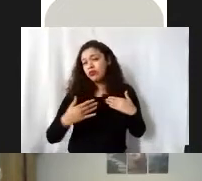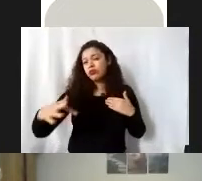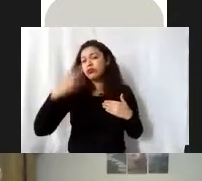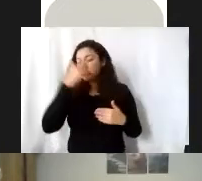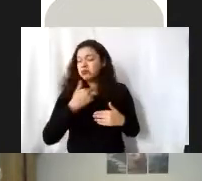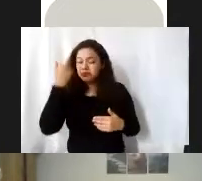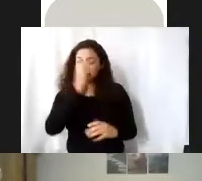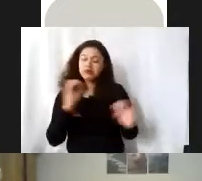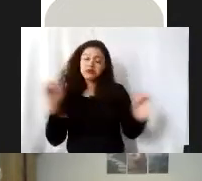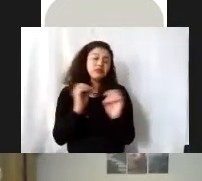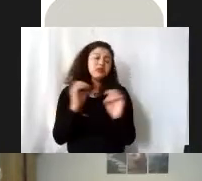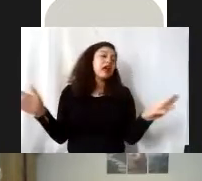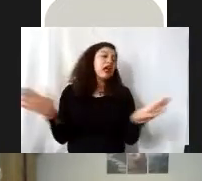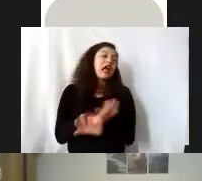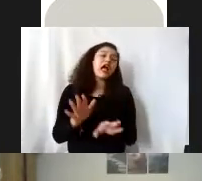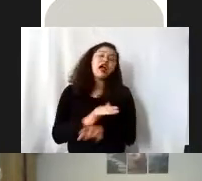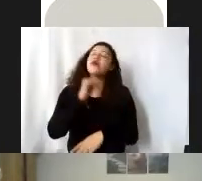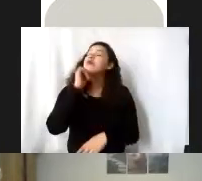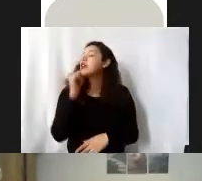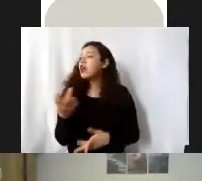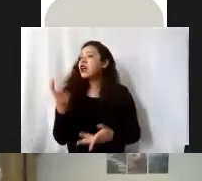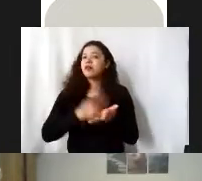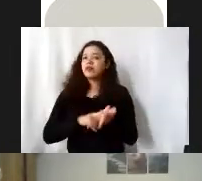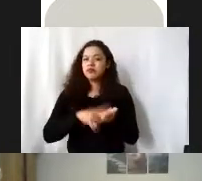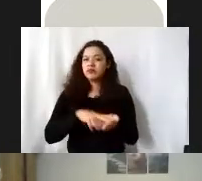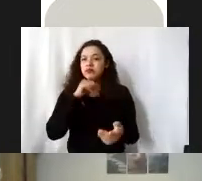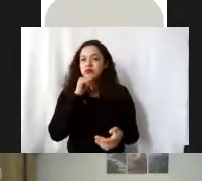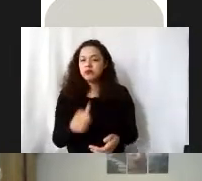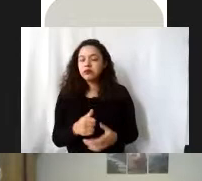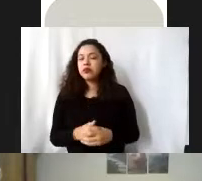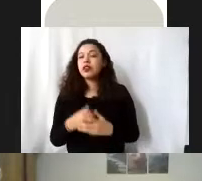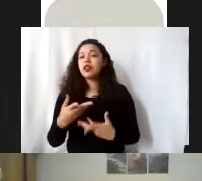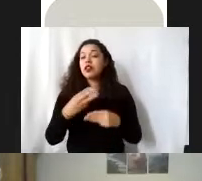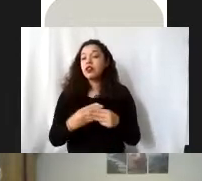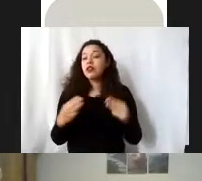son actualizados, no son valorados, y un instrumento tiene